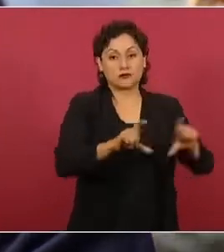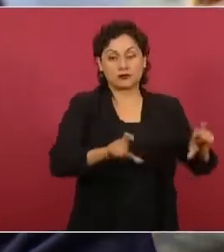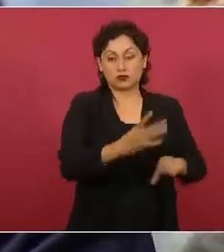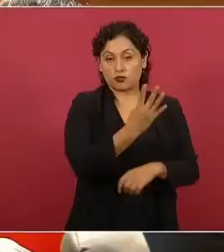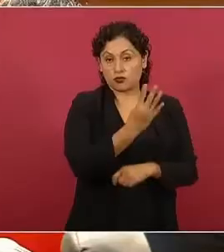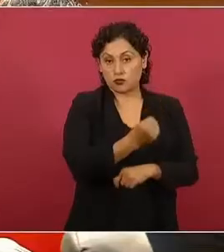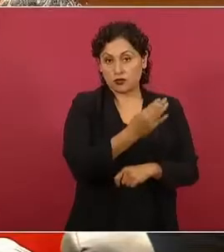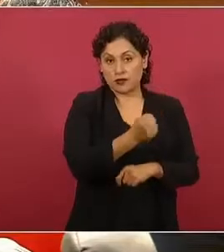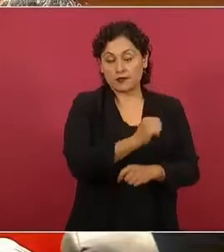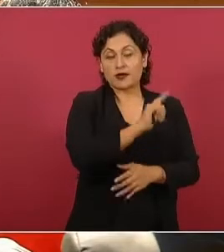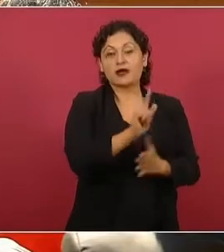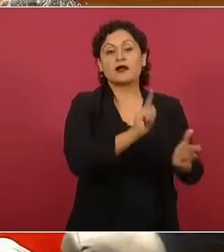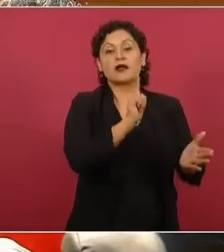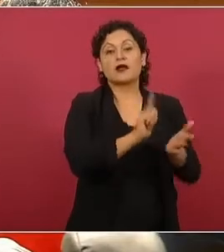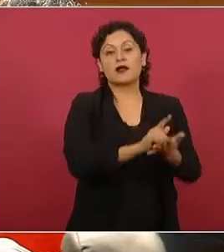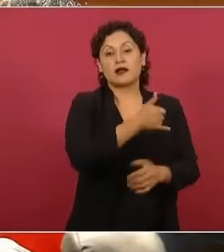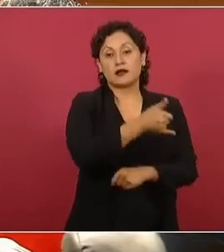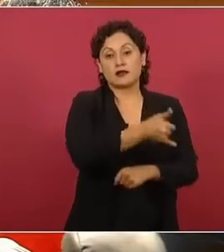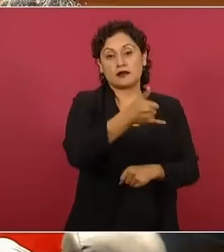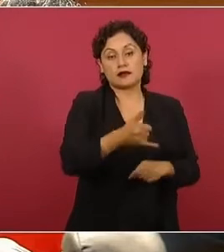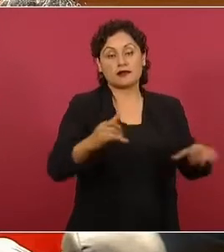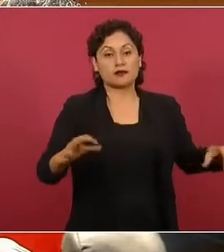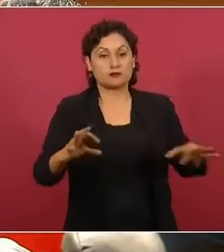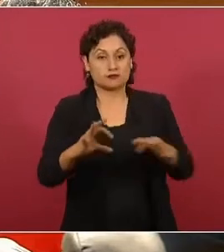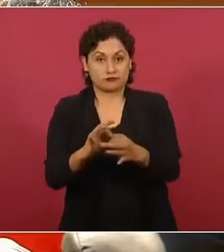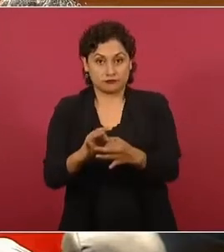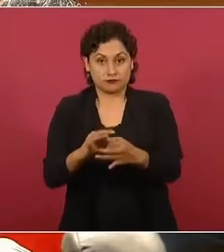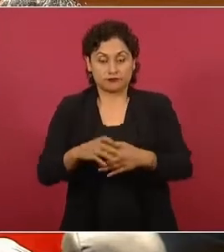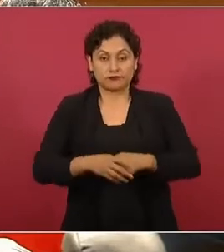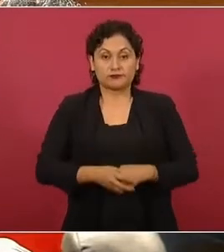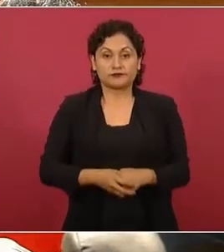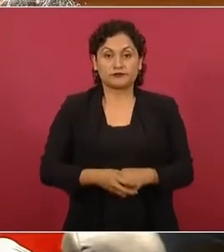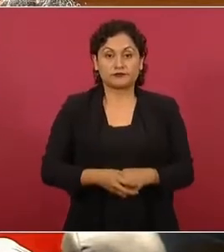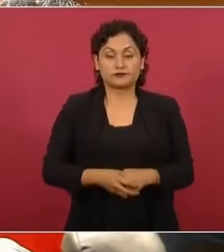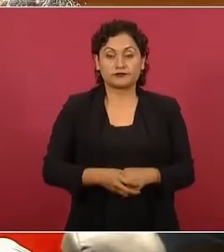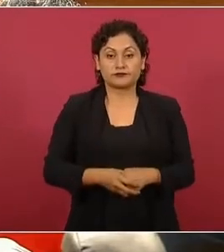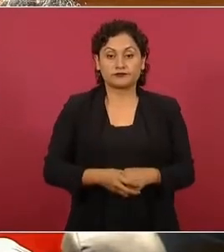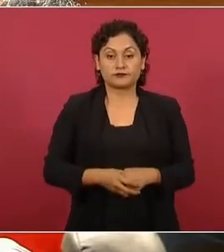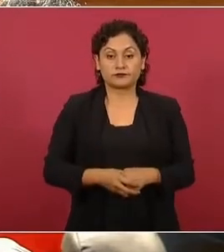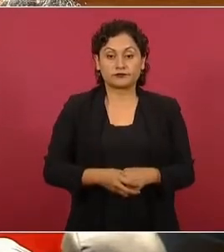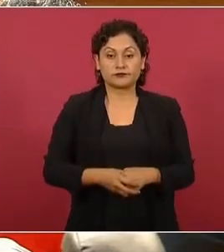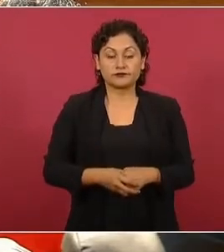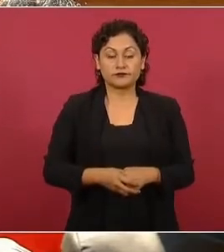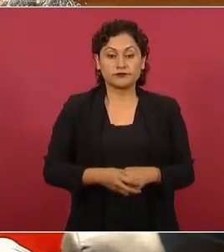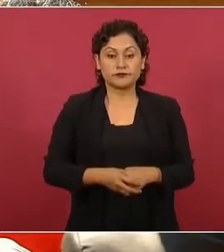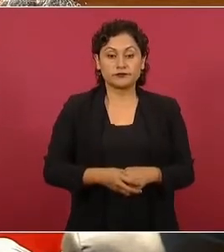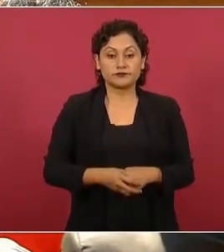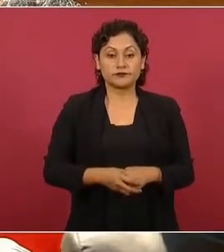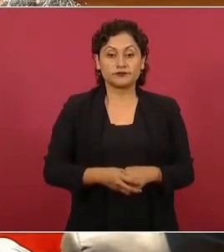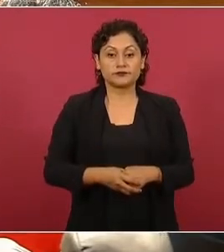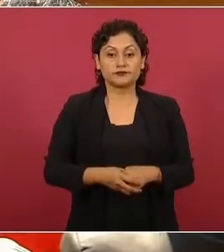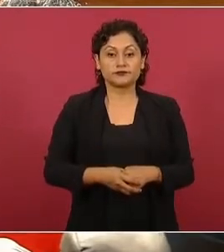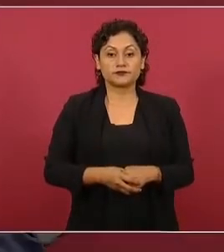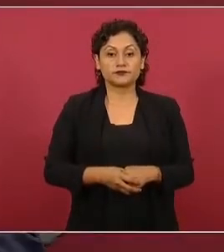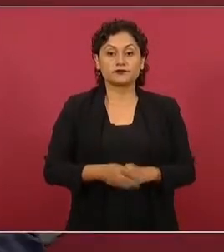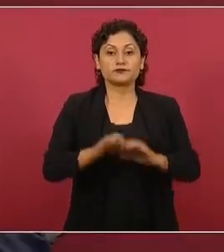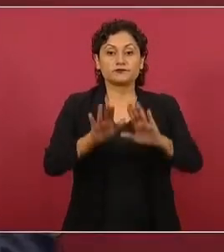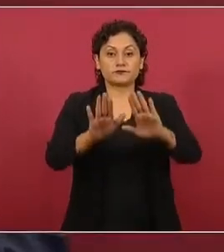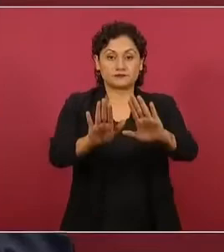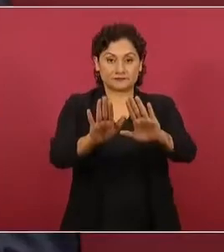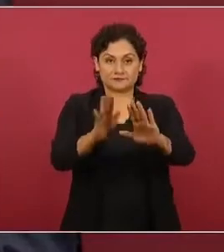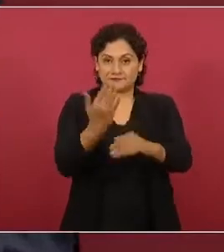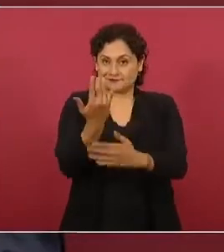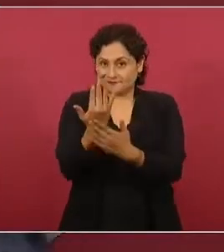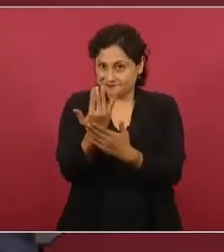9 de la Ley del Instituto del Fondo Nacional de la Vivienda para los Trabajadores. No se preocupen, ya viene el